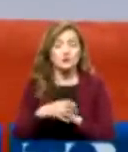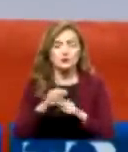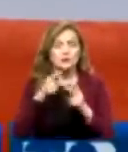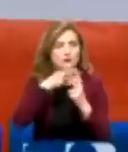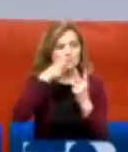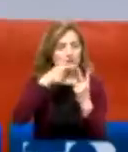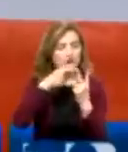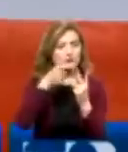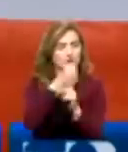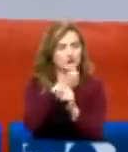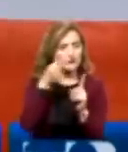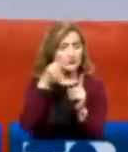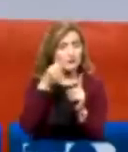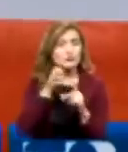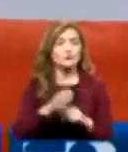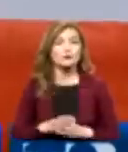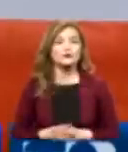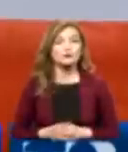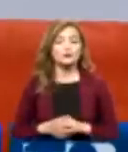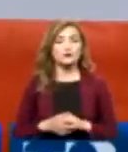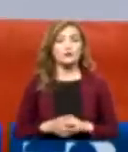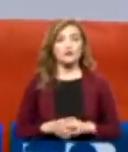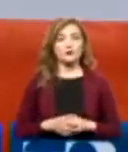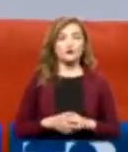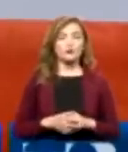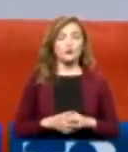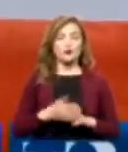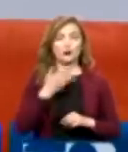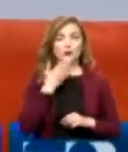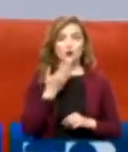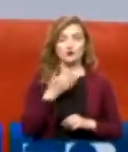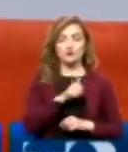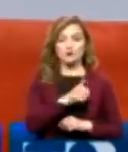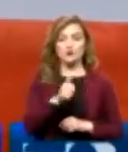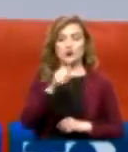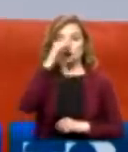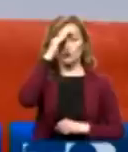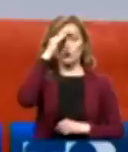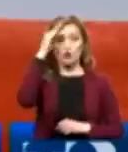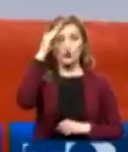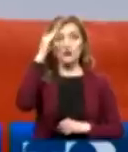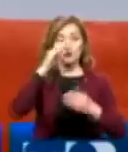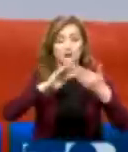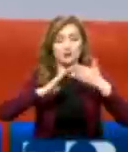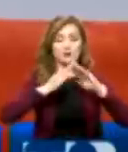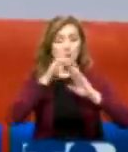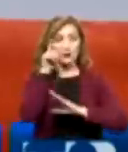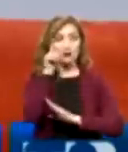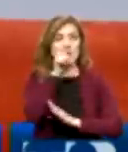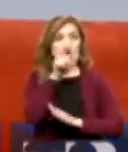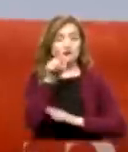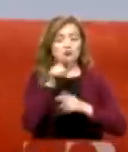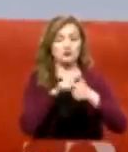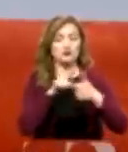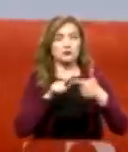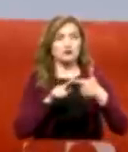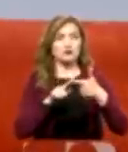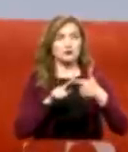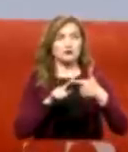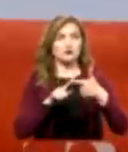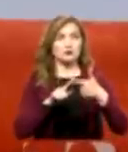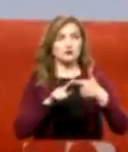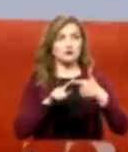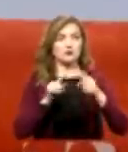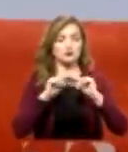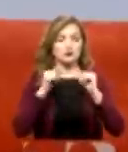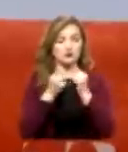tipo de violencia en definitiva, puedes acercarte a los UPCs, puedes acercarte a la fiscalía. Hay unidades que